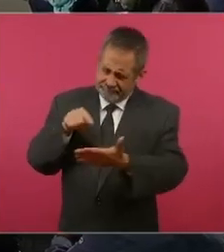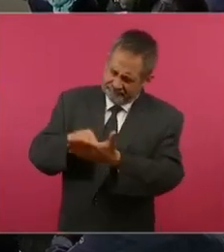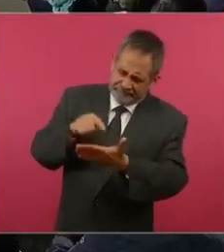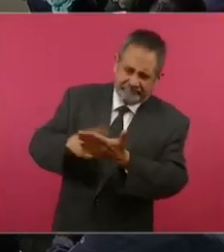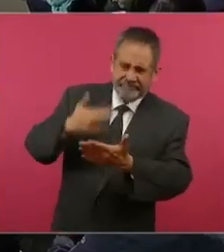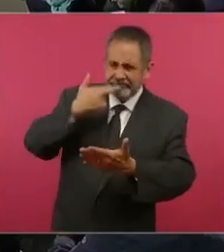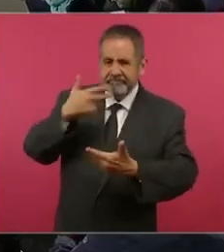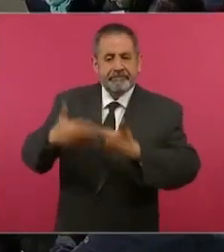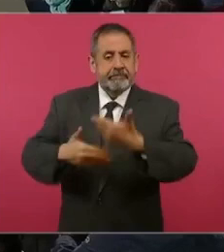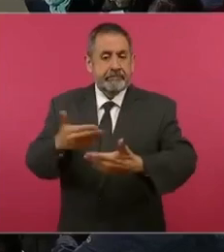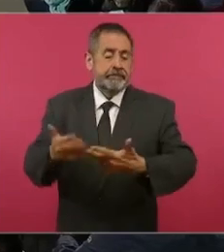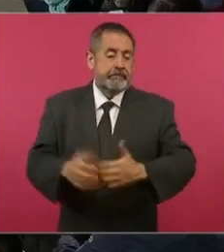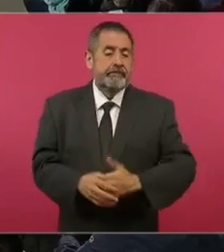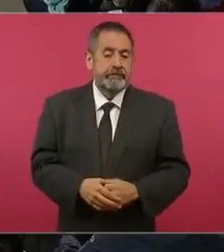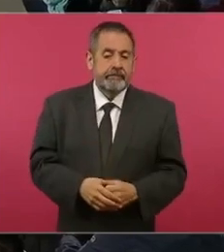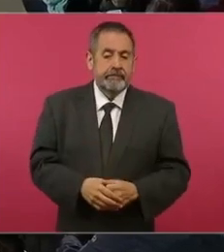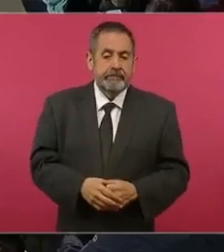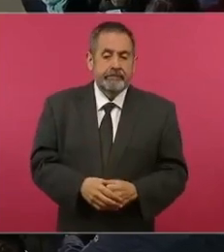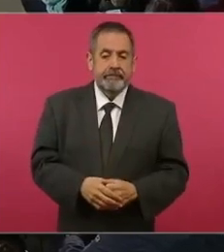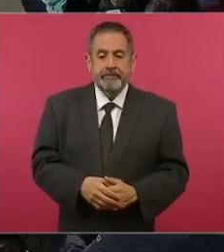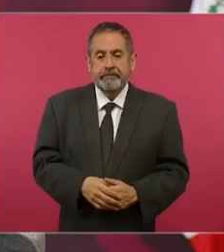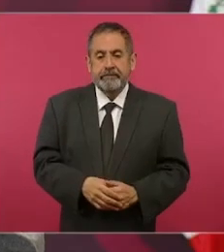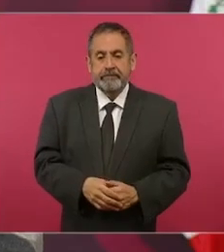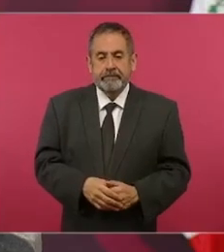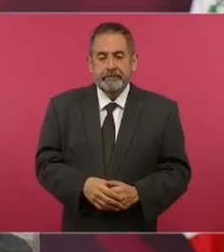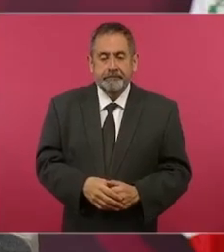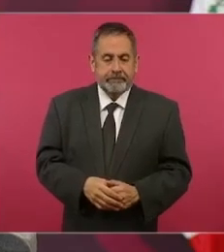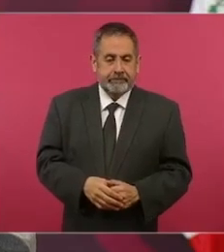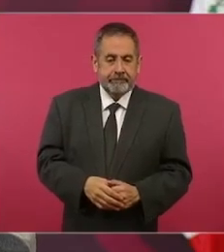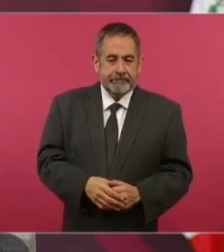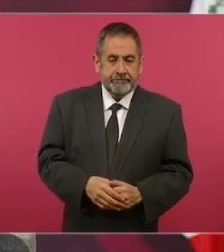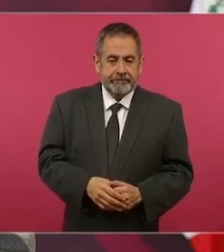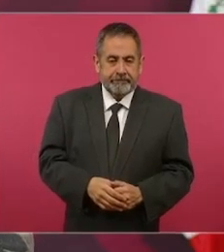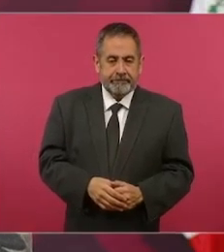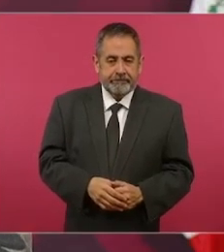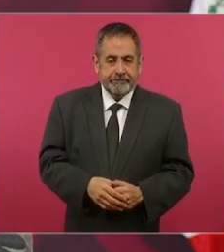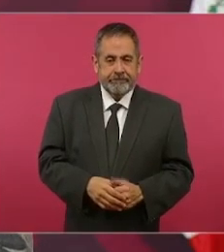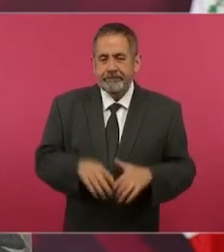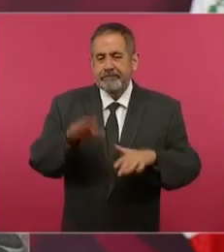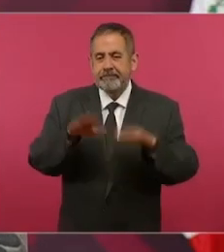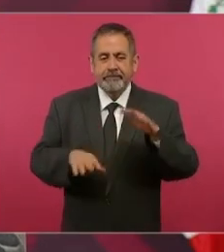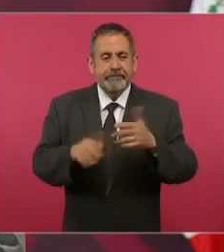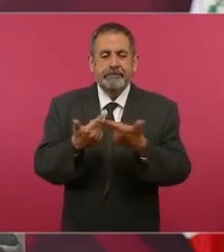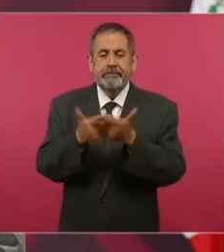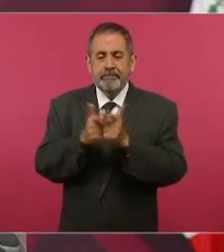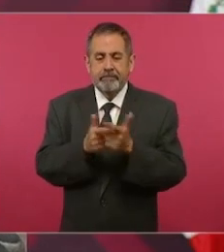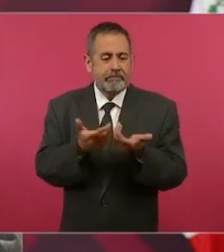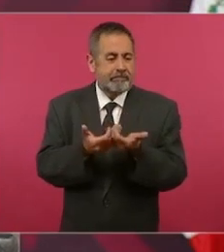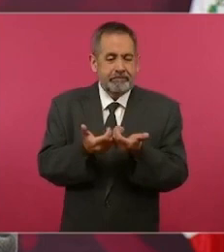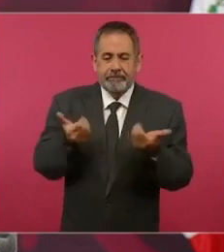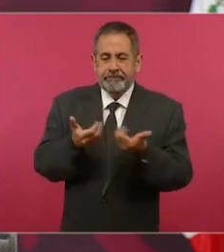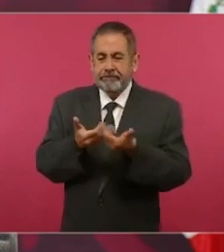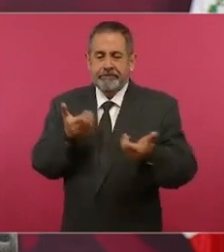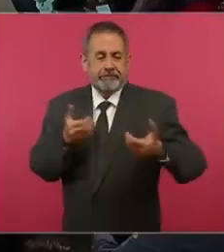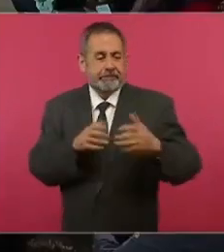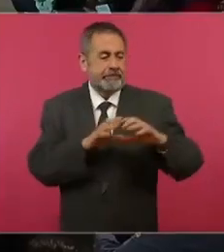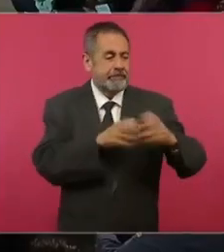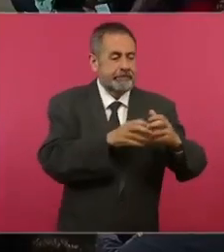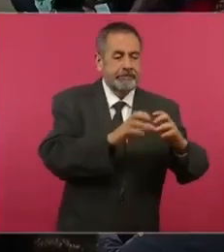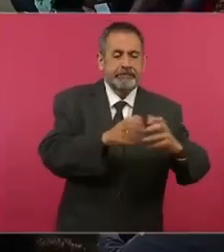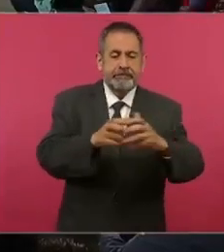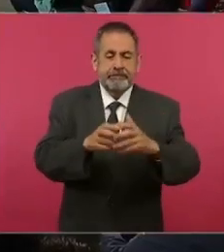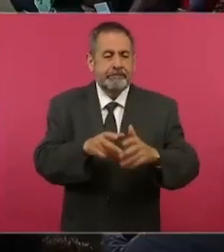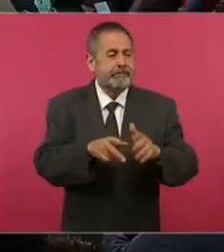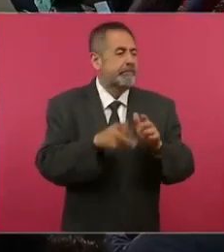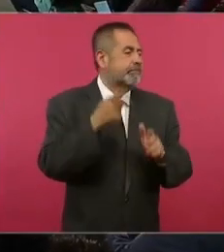porque a veces por el sectarismo, la politiquería,